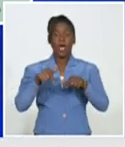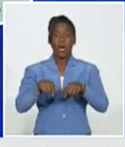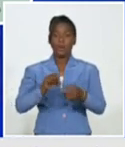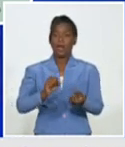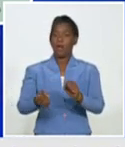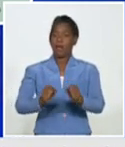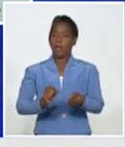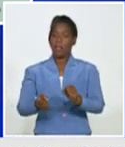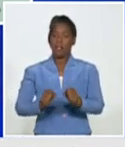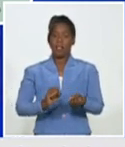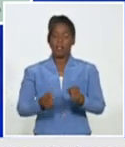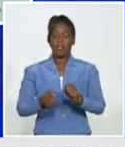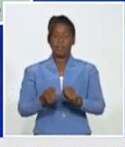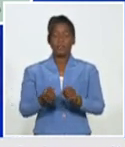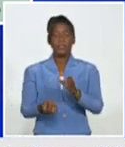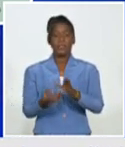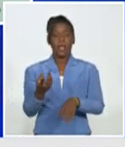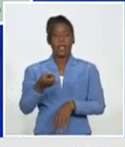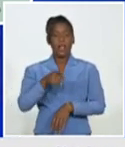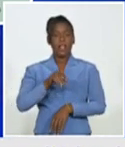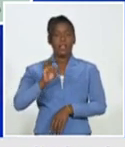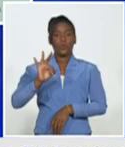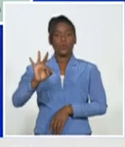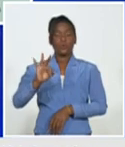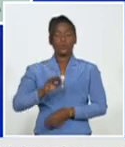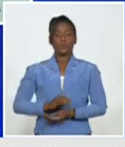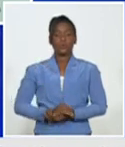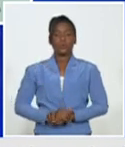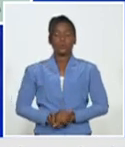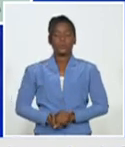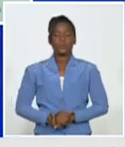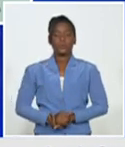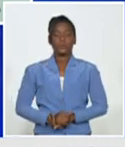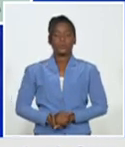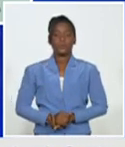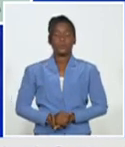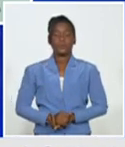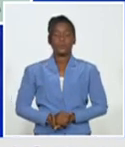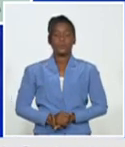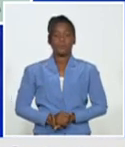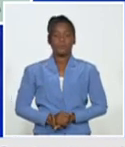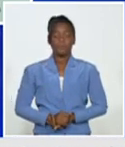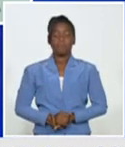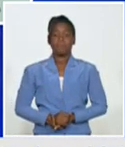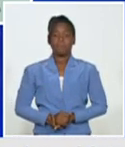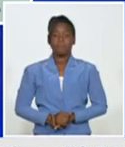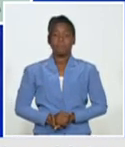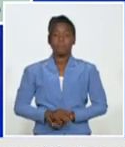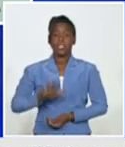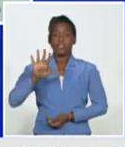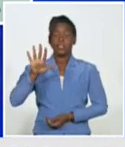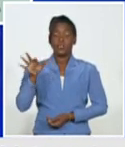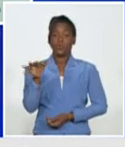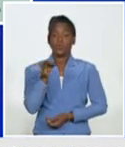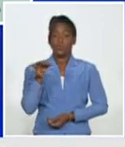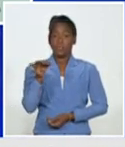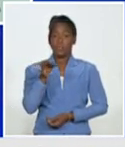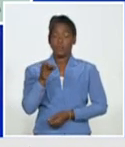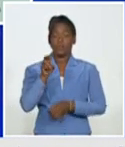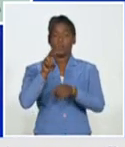ayer 8 casos, 12 menos que el día anterior, dispersos en 5 de sus 14